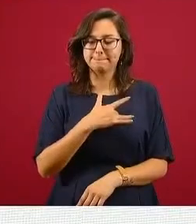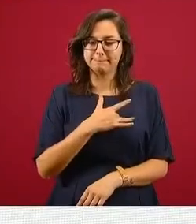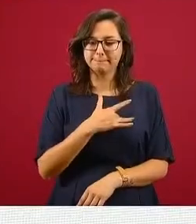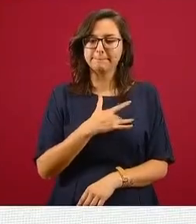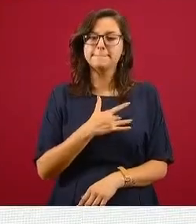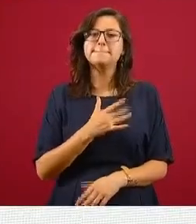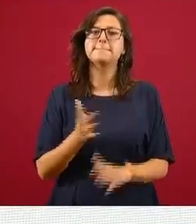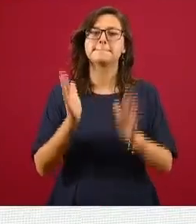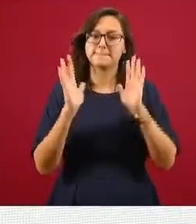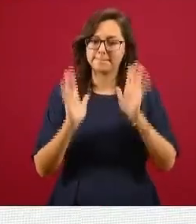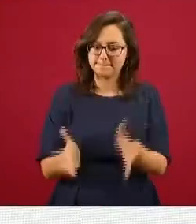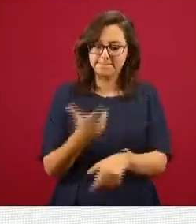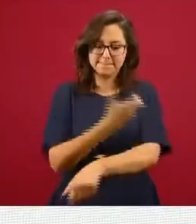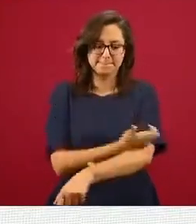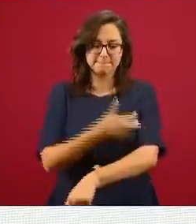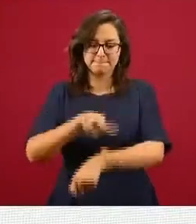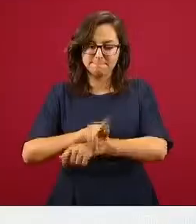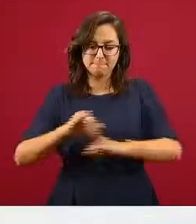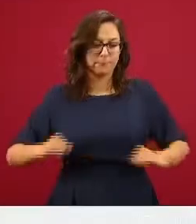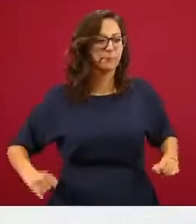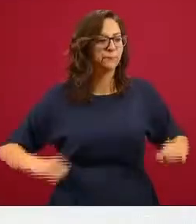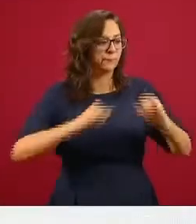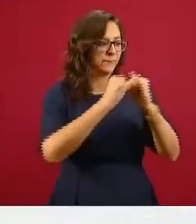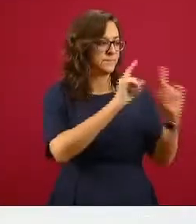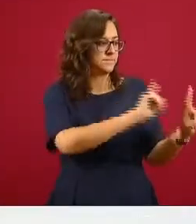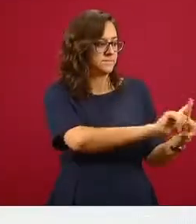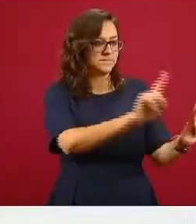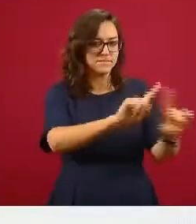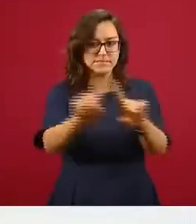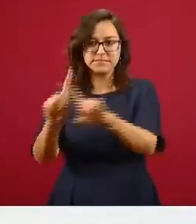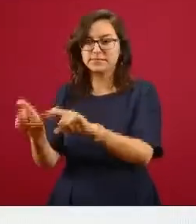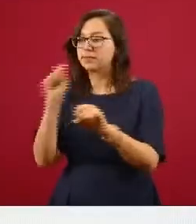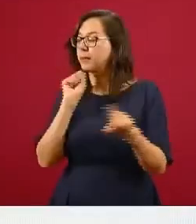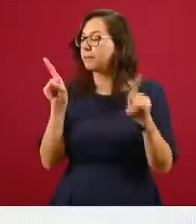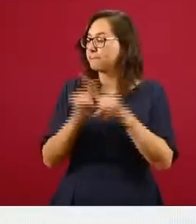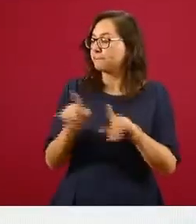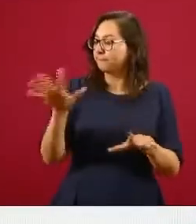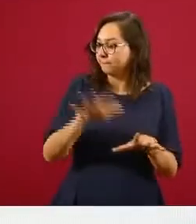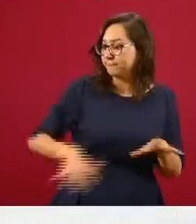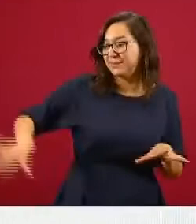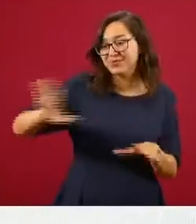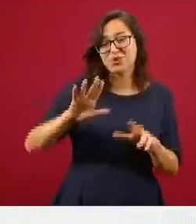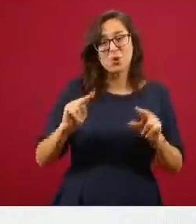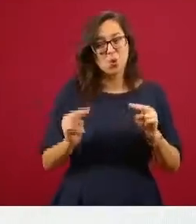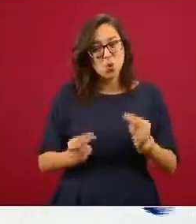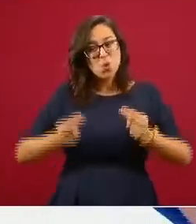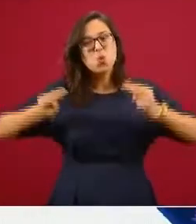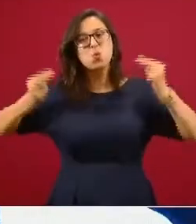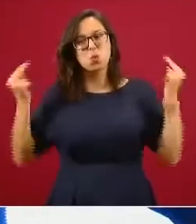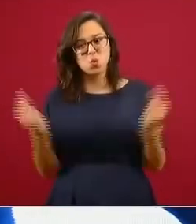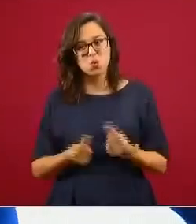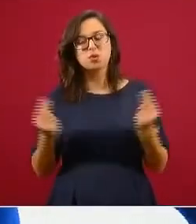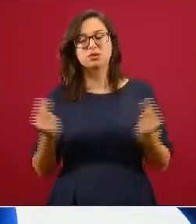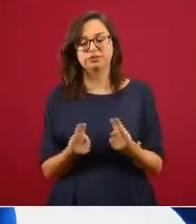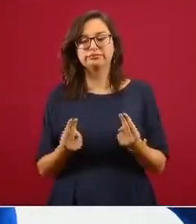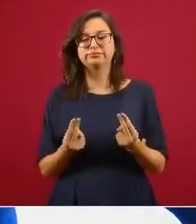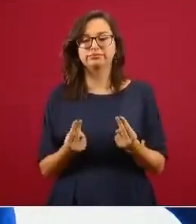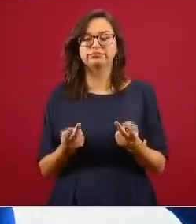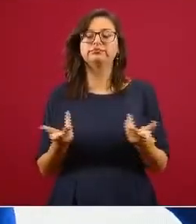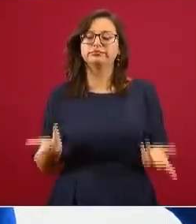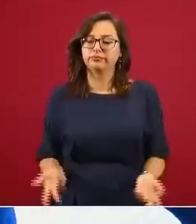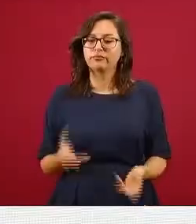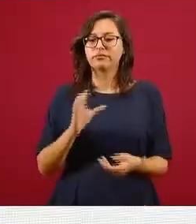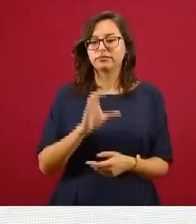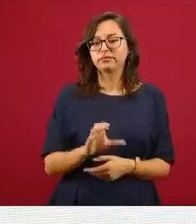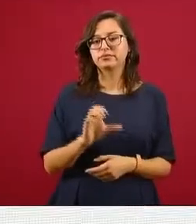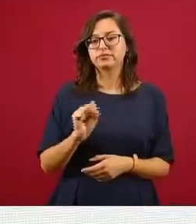las necesidades de coordinación institucional y con la sociedad hacían imprescindible la sesión del Consejo de